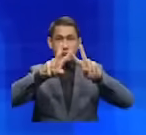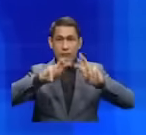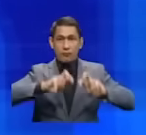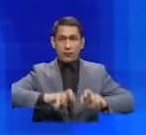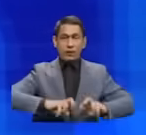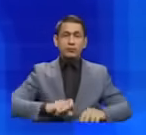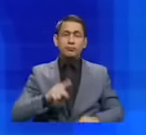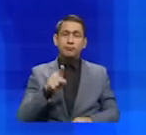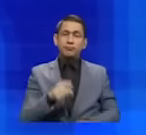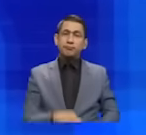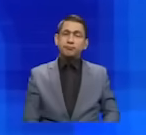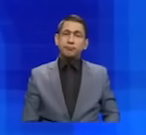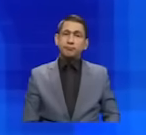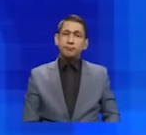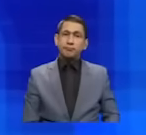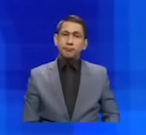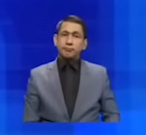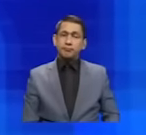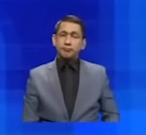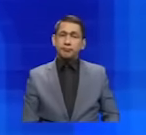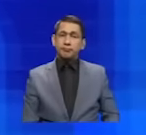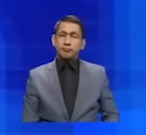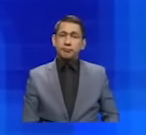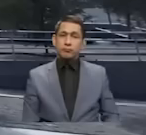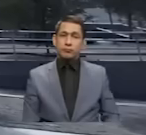esta investigación.